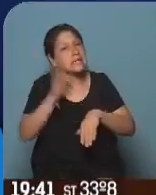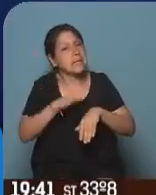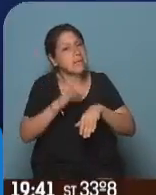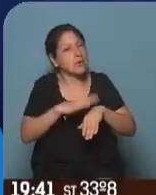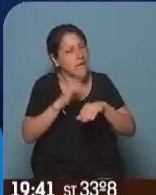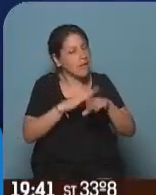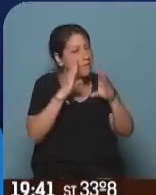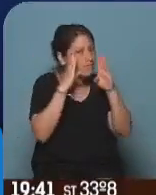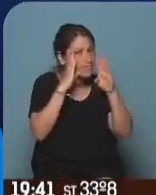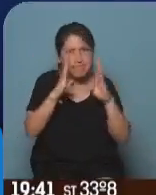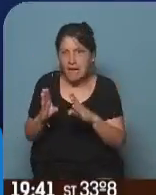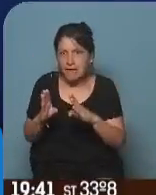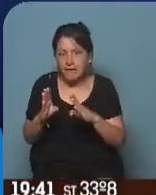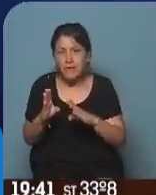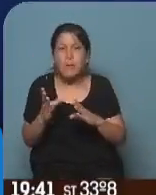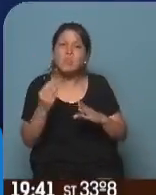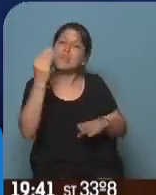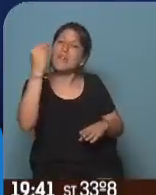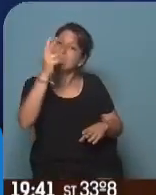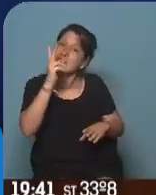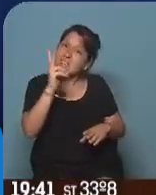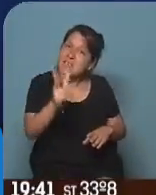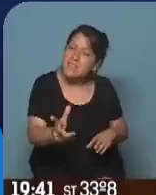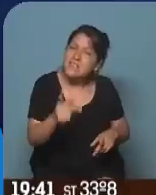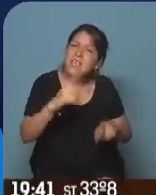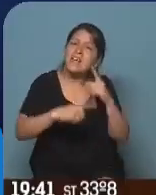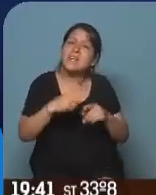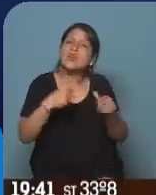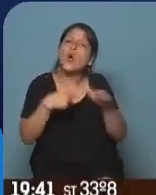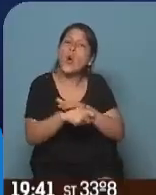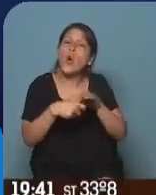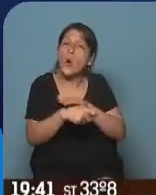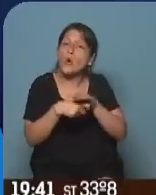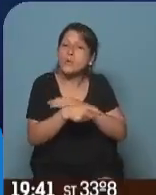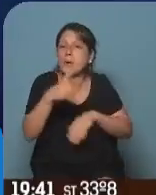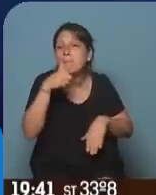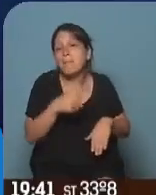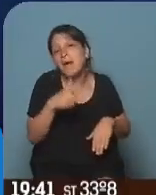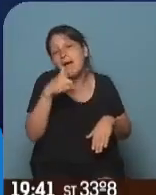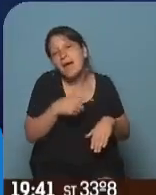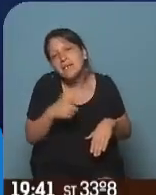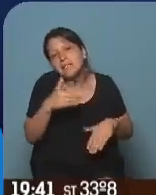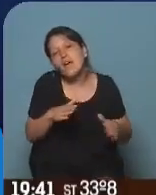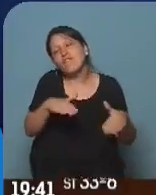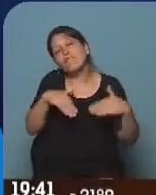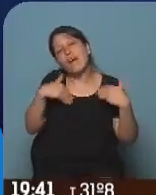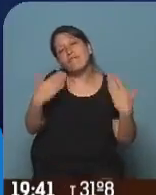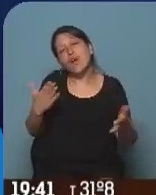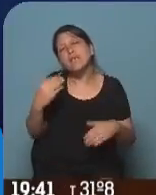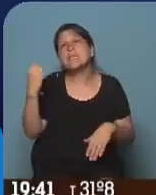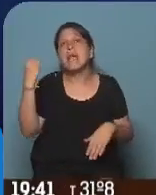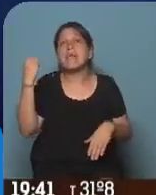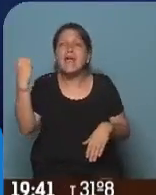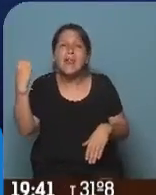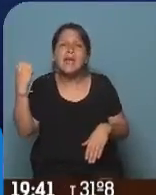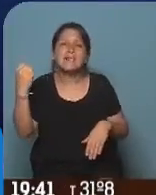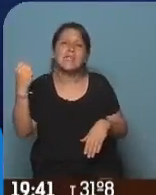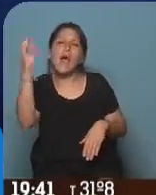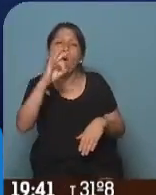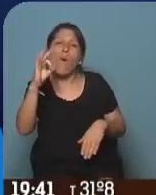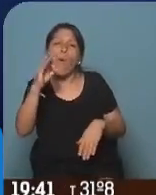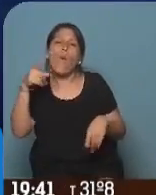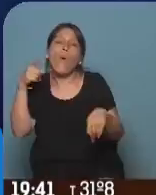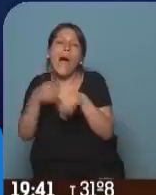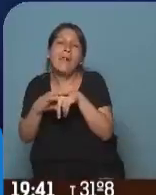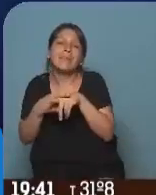veces se dice que cuando se habla de la corrupción se le hace el juego a la derecha o se le hace el juego a la antipolítica. Yo tengo una mirada